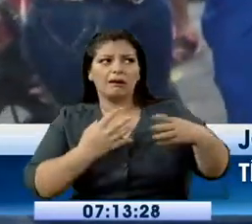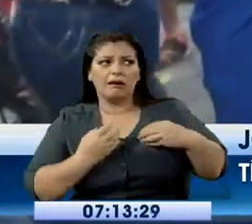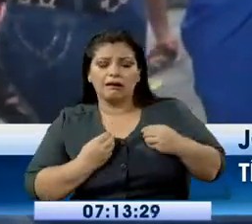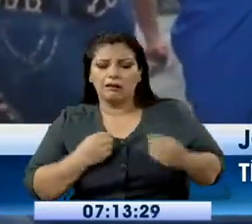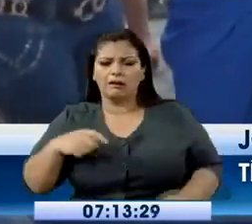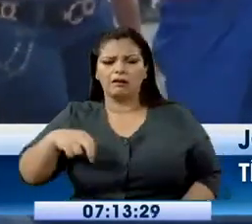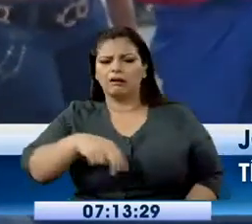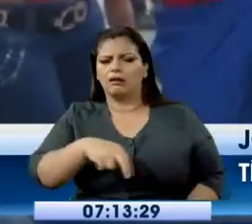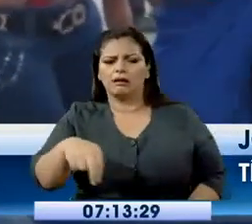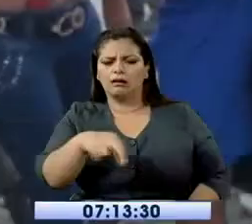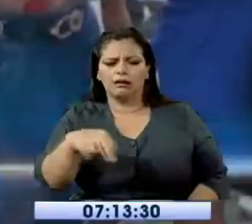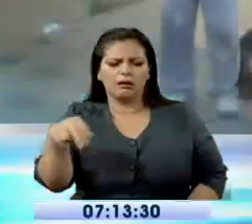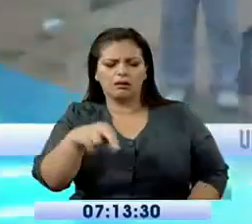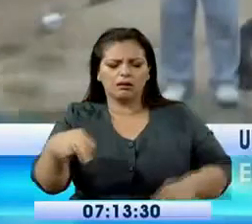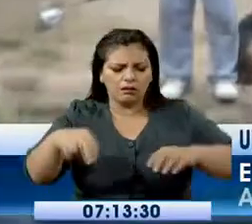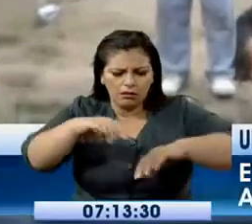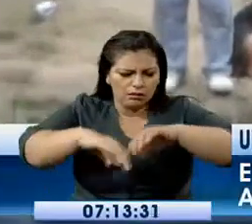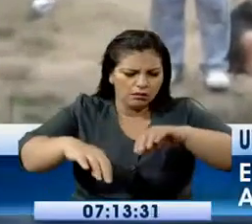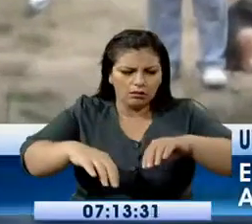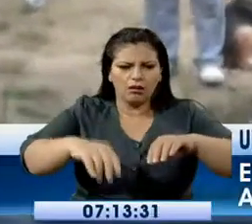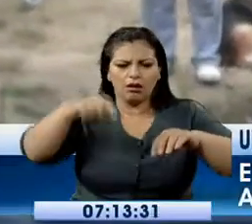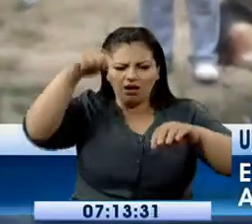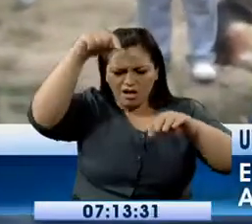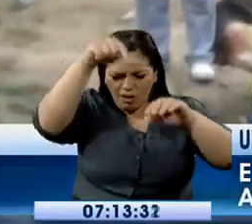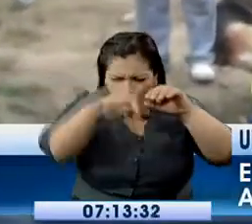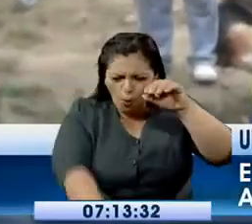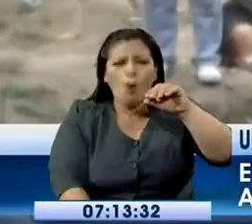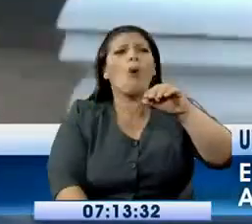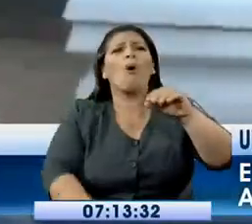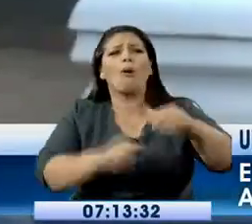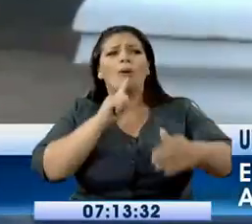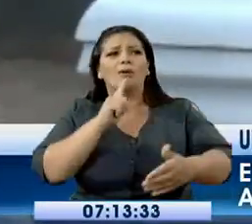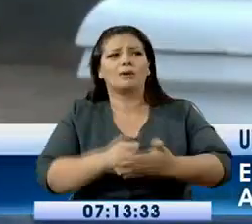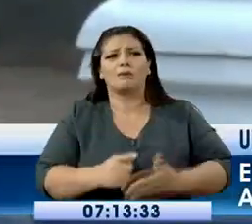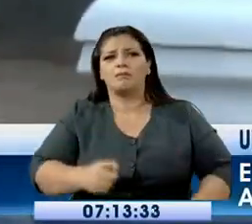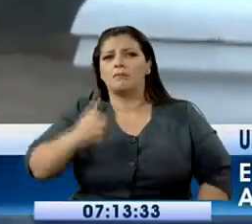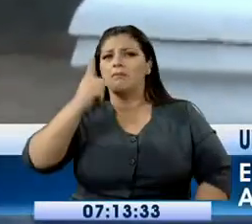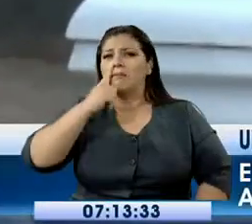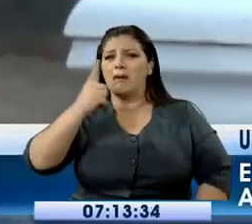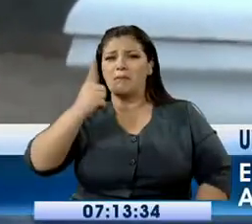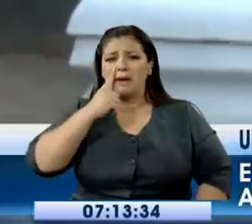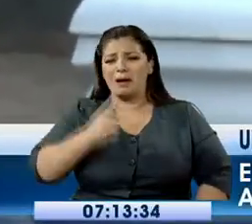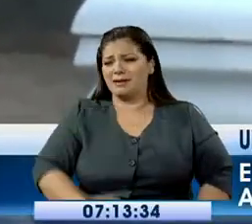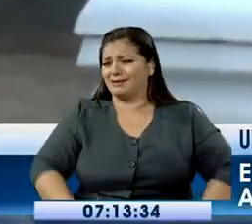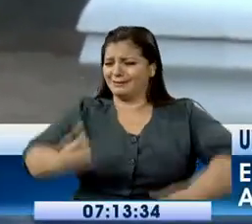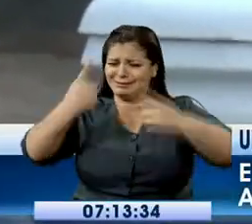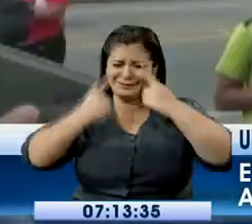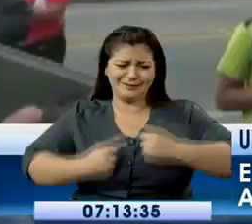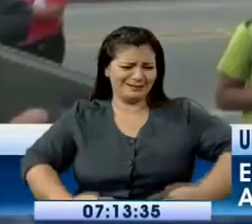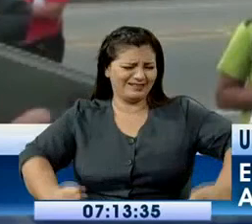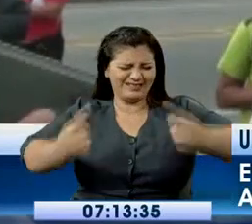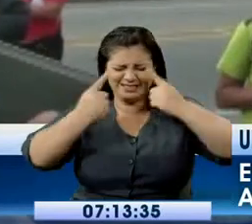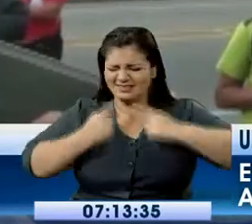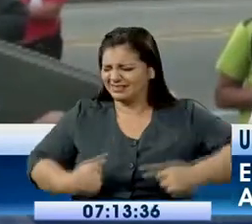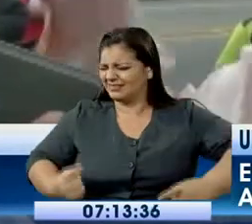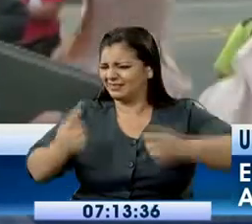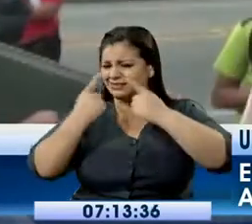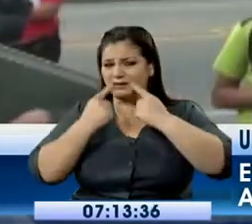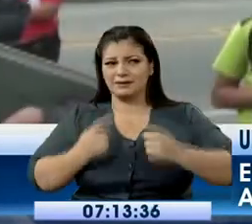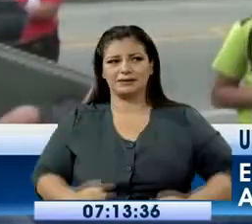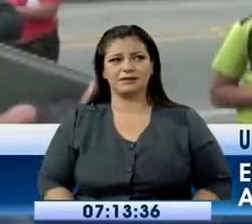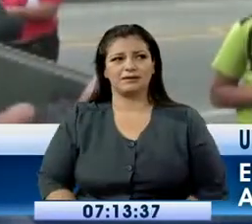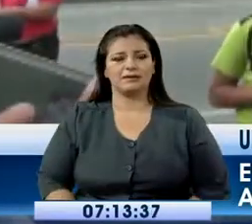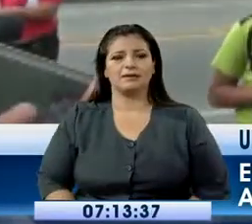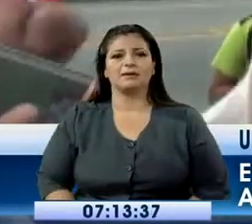quien finalmente lo encontró al fondo del pozo. En medio de lágrimas, sus familiares lamentaban la tragedia. Y viendo las zapatillas se mandó